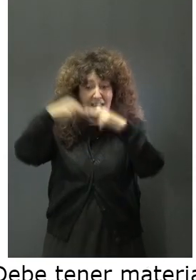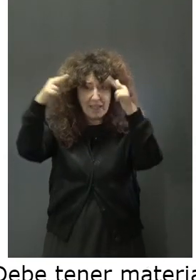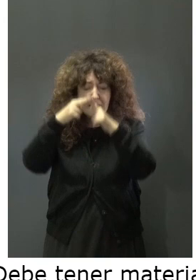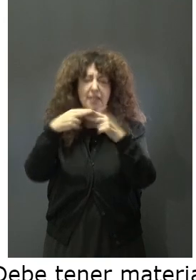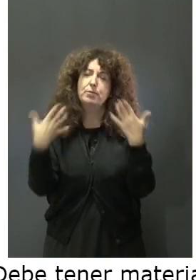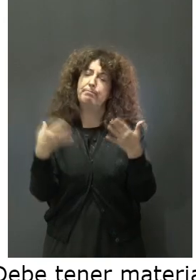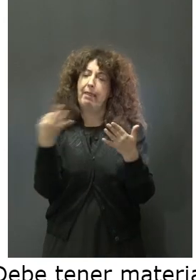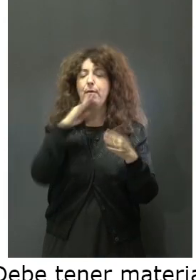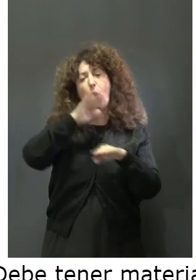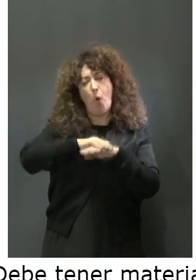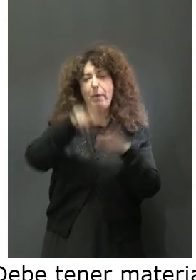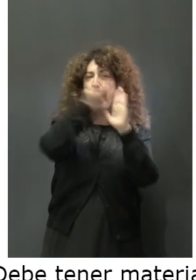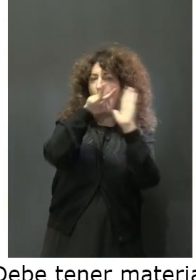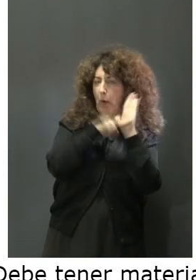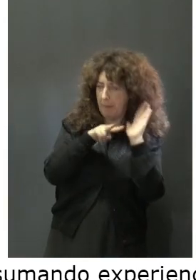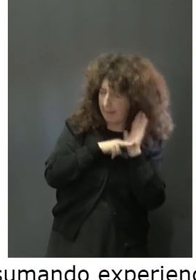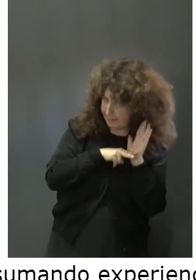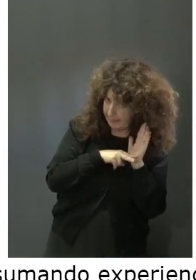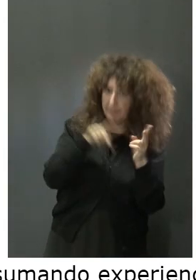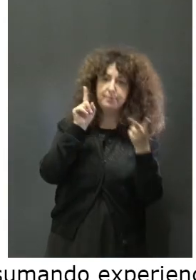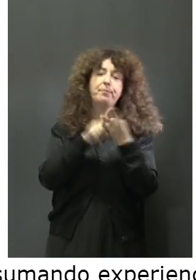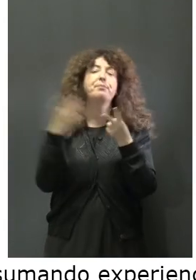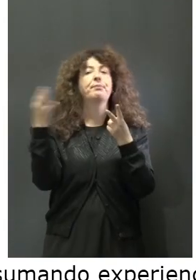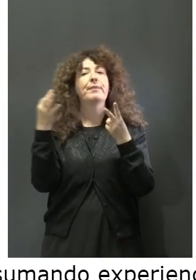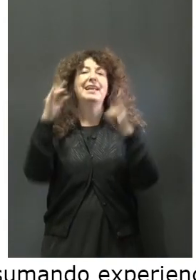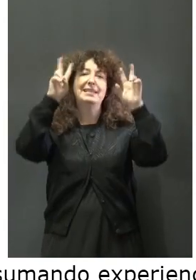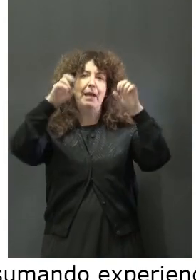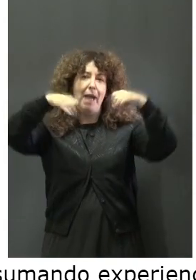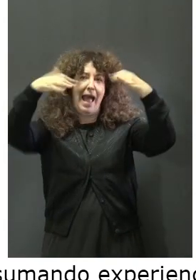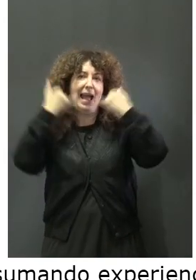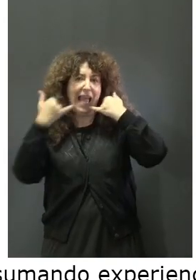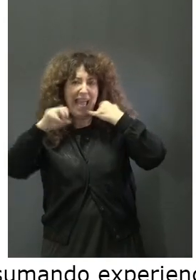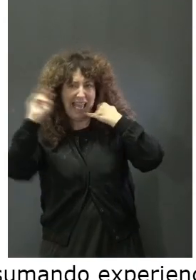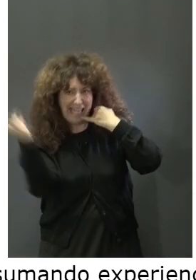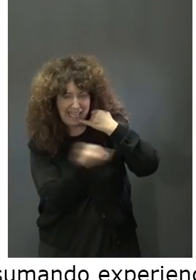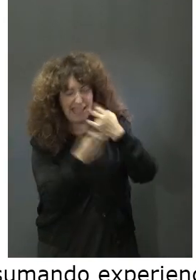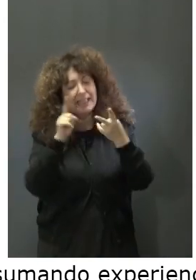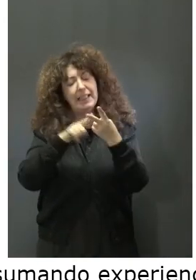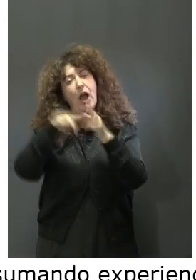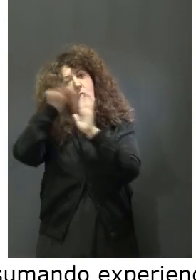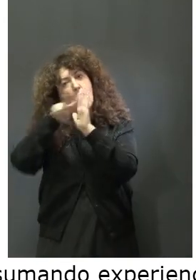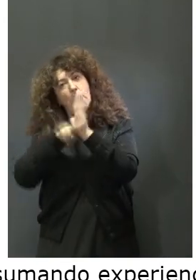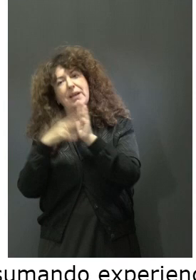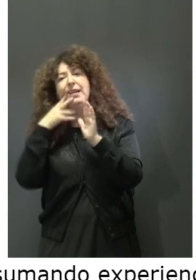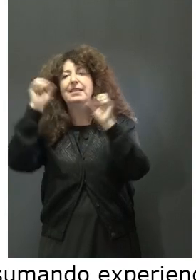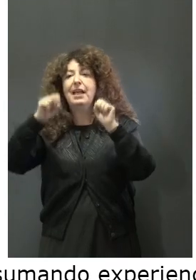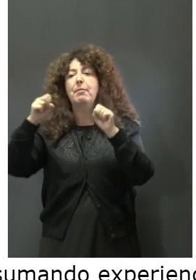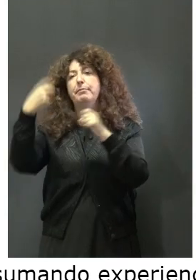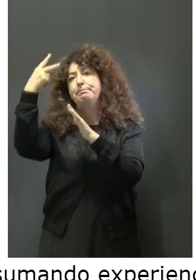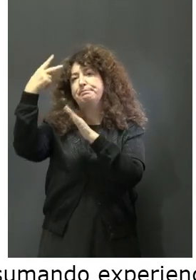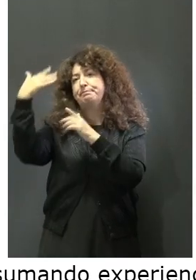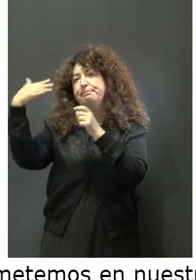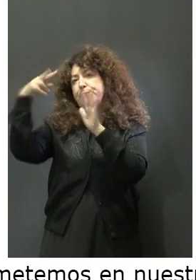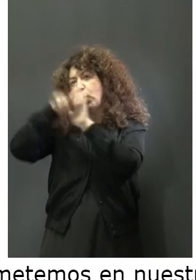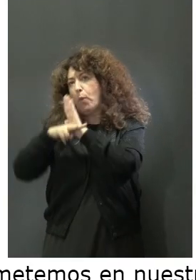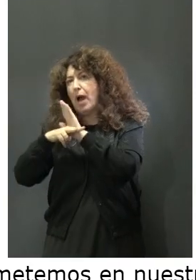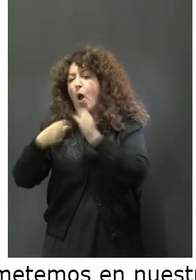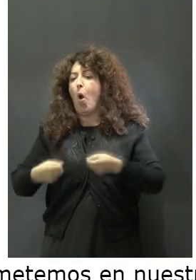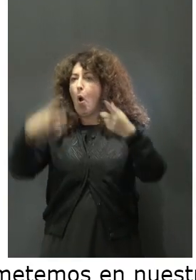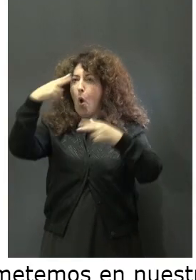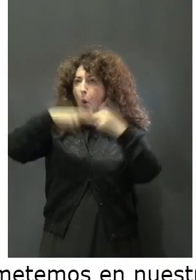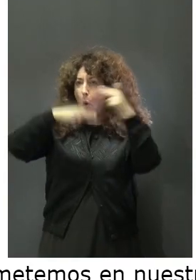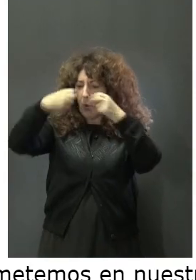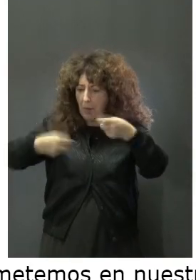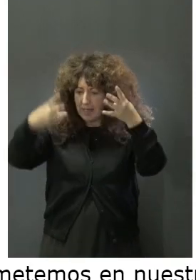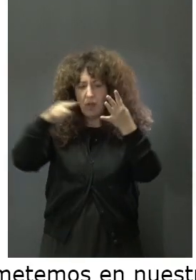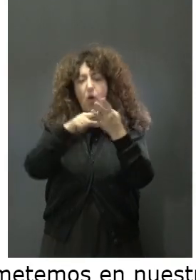que tengan que ver con todo, ¿no? Las de eficiencia energética, las que tienen que ver con los condicionantes urbanísticos, las que tienen que ver con todo lo que te